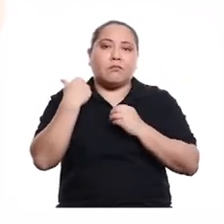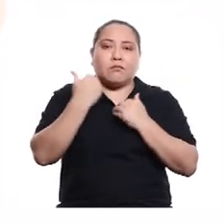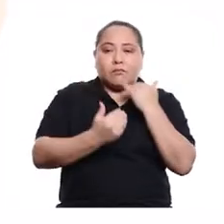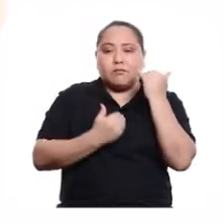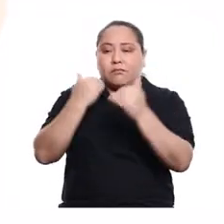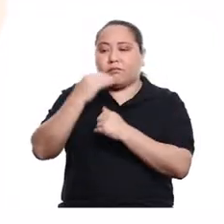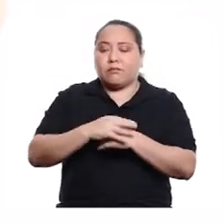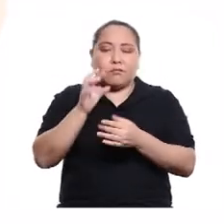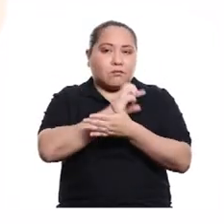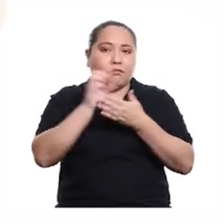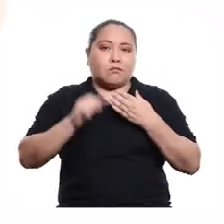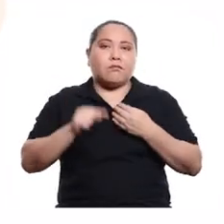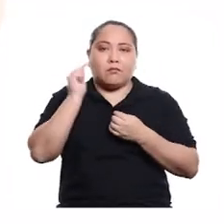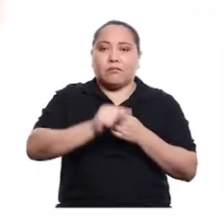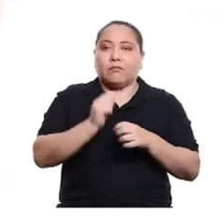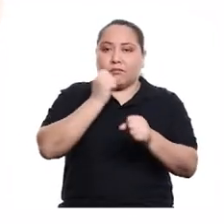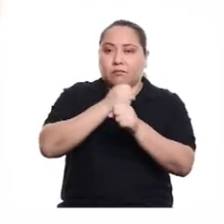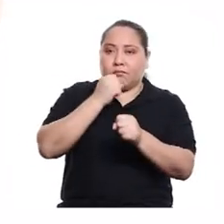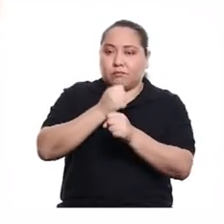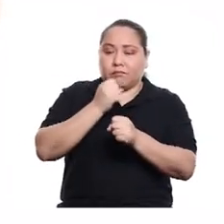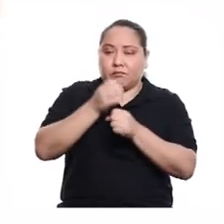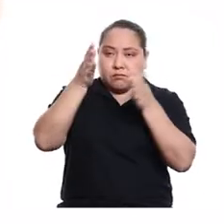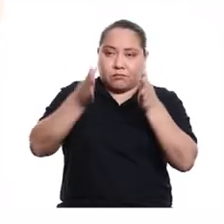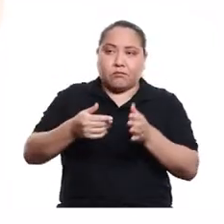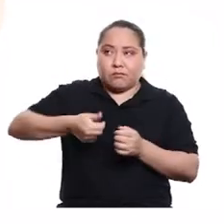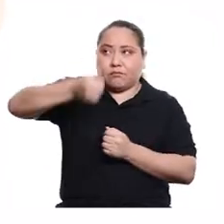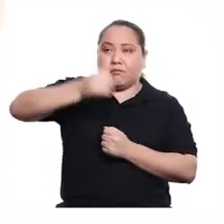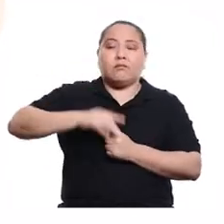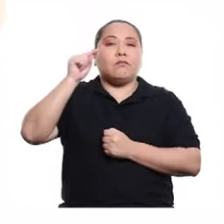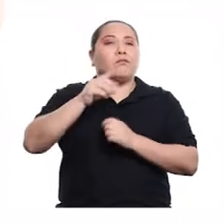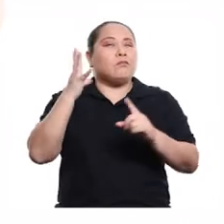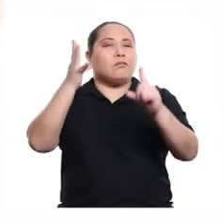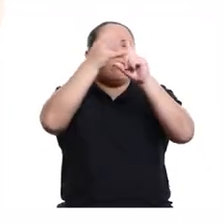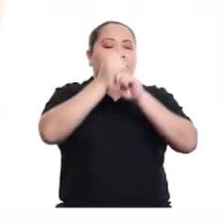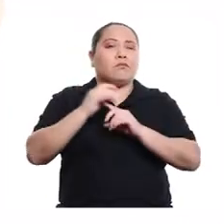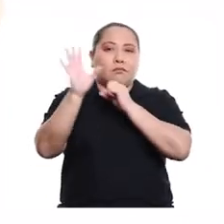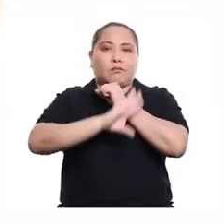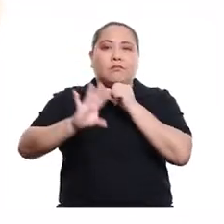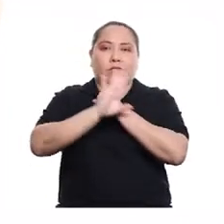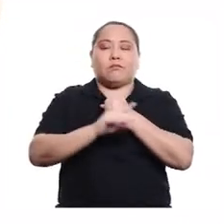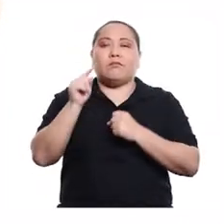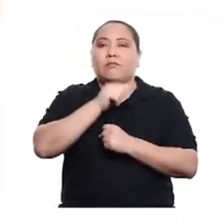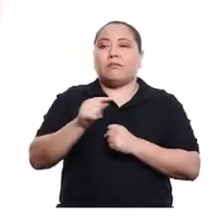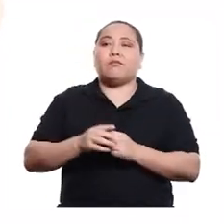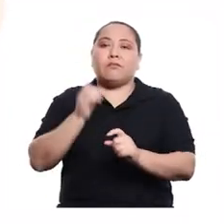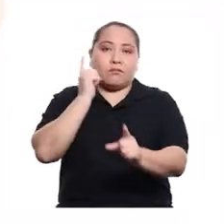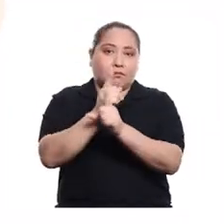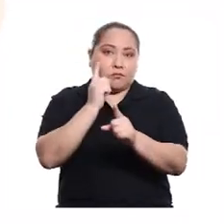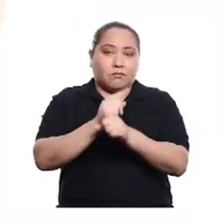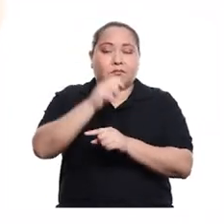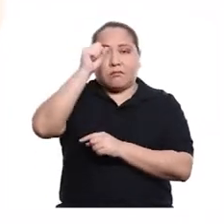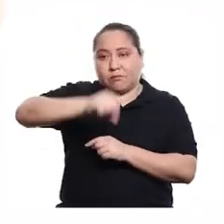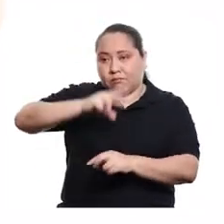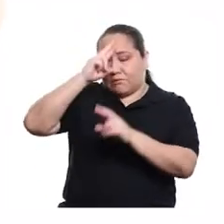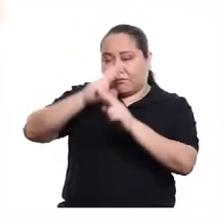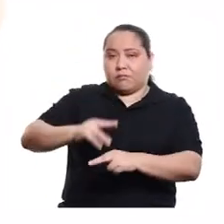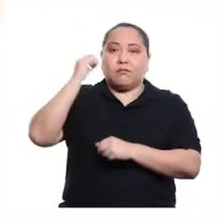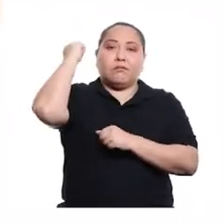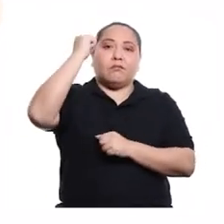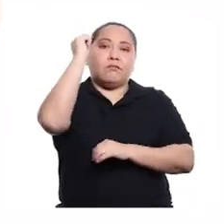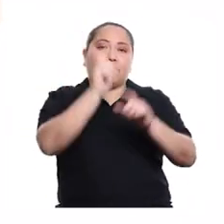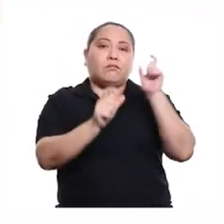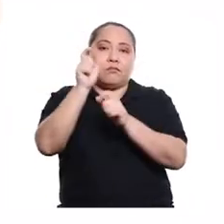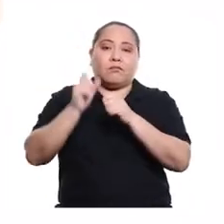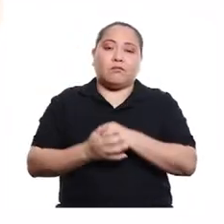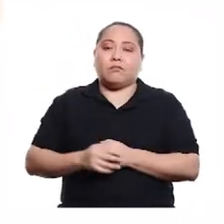de profesionalización de los funcionarios, a fin de lograr una seguridad ciudadana efectiva y respetuosa de